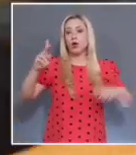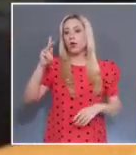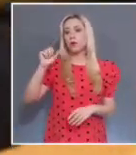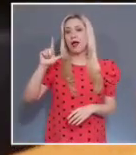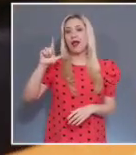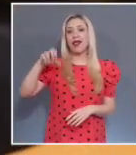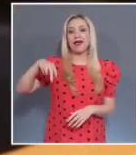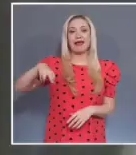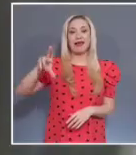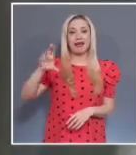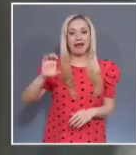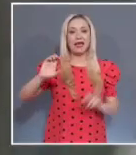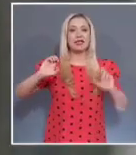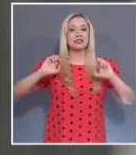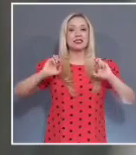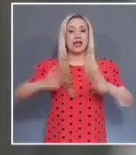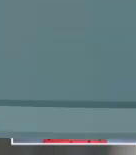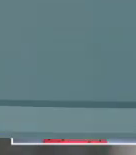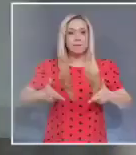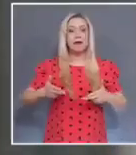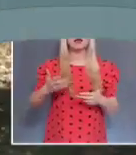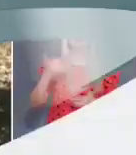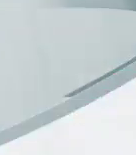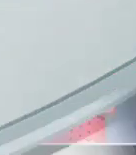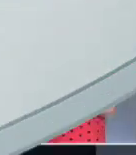Tulum, Quintana Roo.